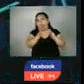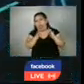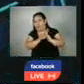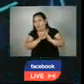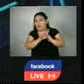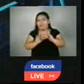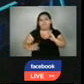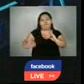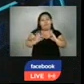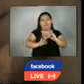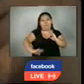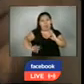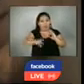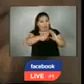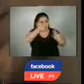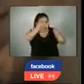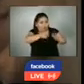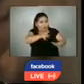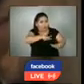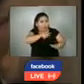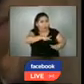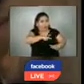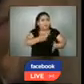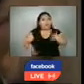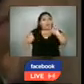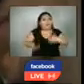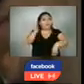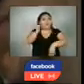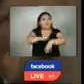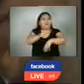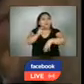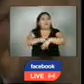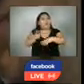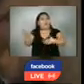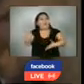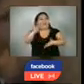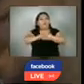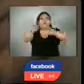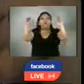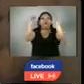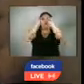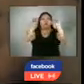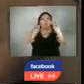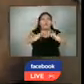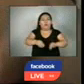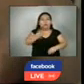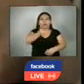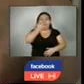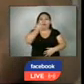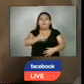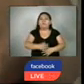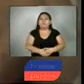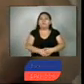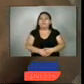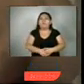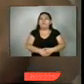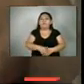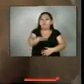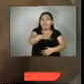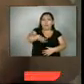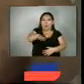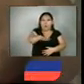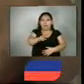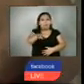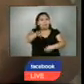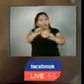más personalizables. Y aunque pasará tiempo hasta que estas webs operen como verdaderos metaversos, los terrenos